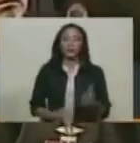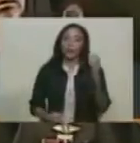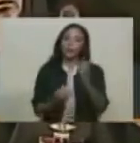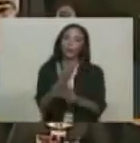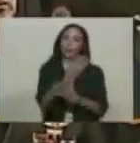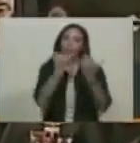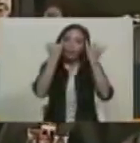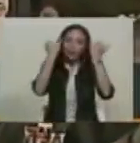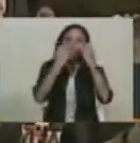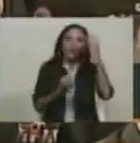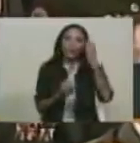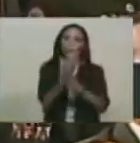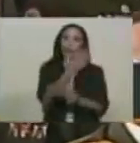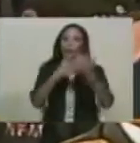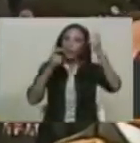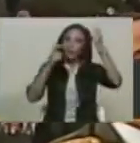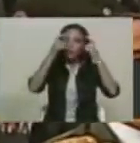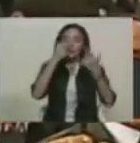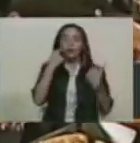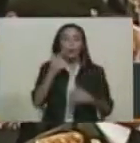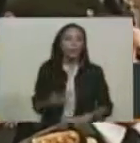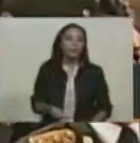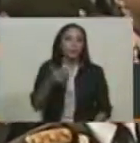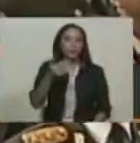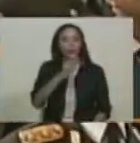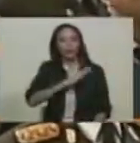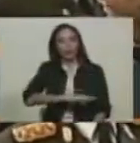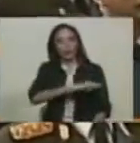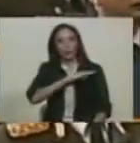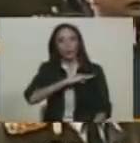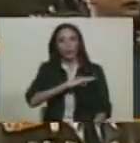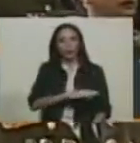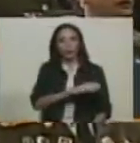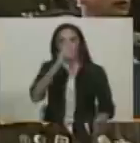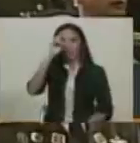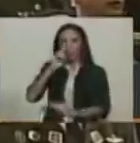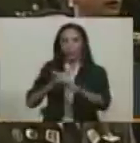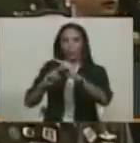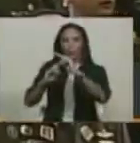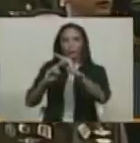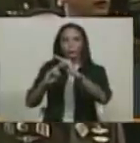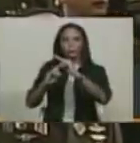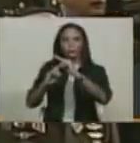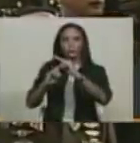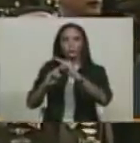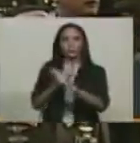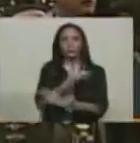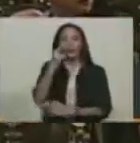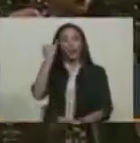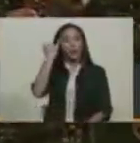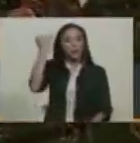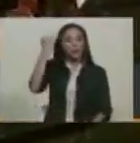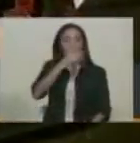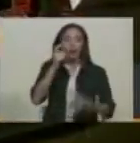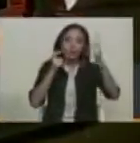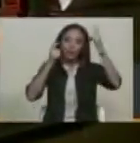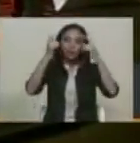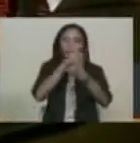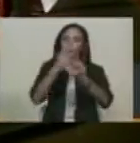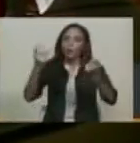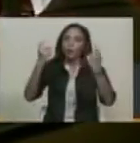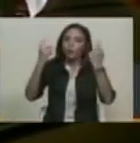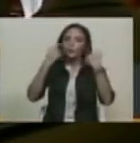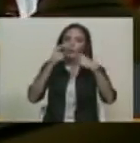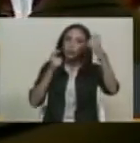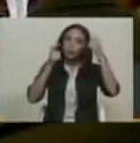Chávez, es la moral, es el honor, son los ideales, es la doctrina